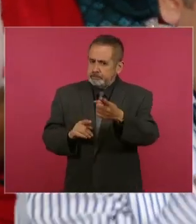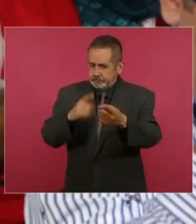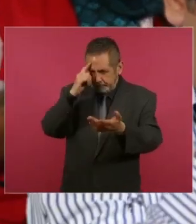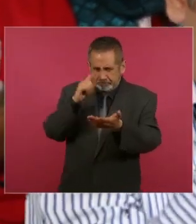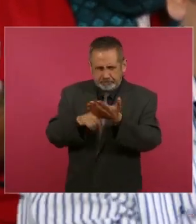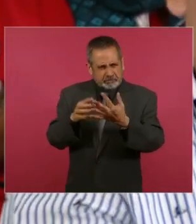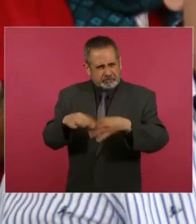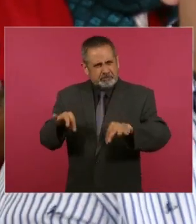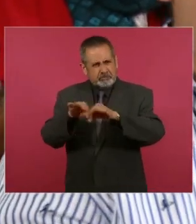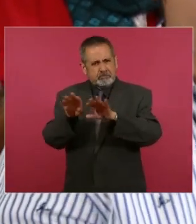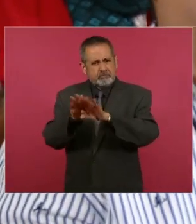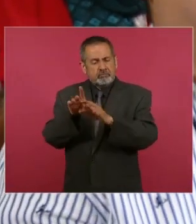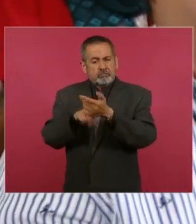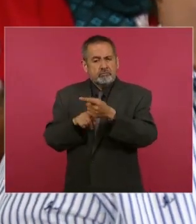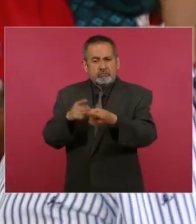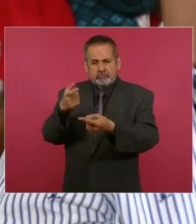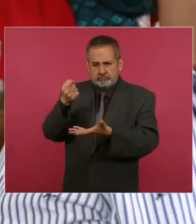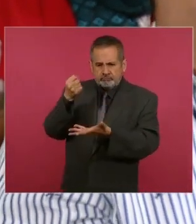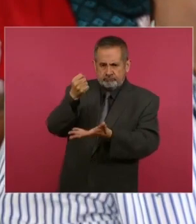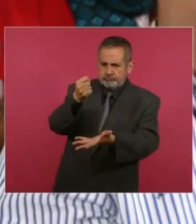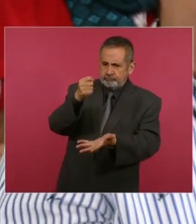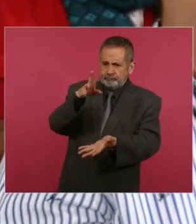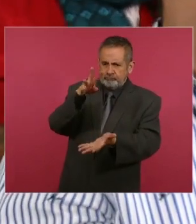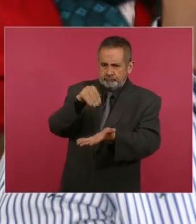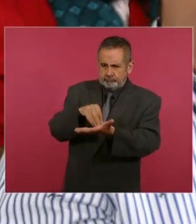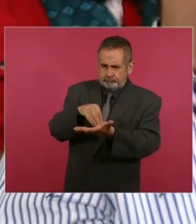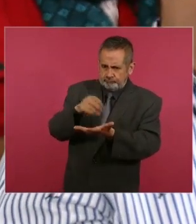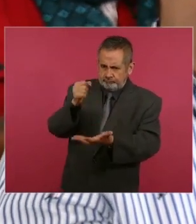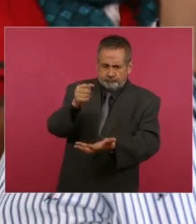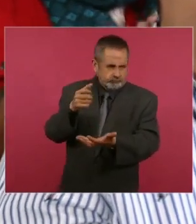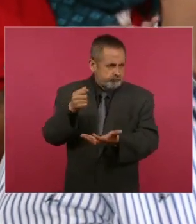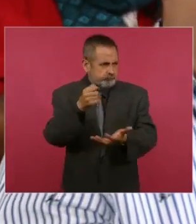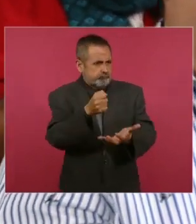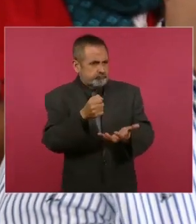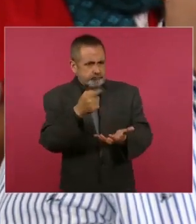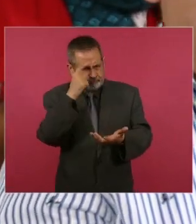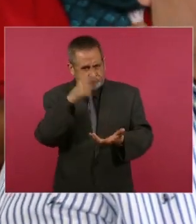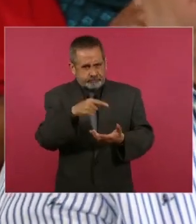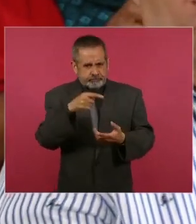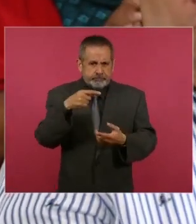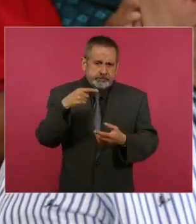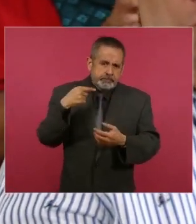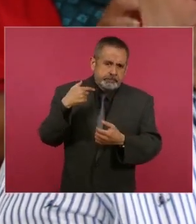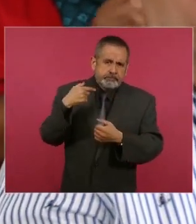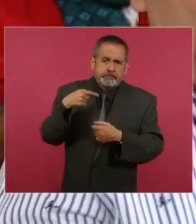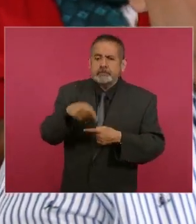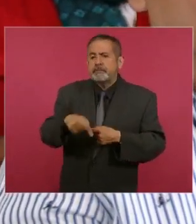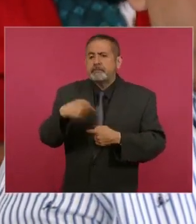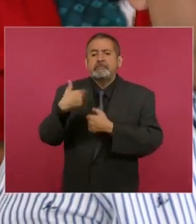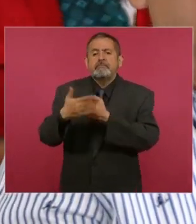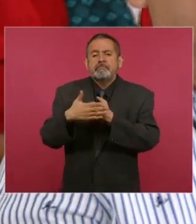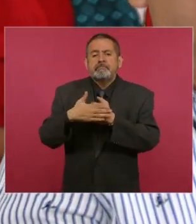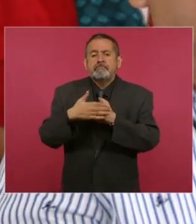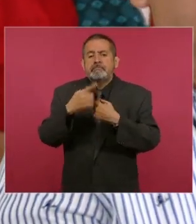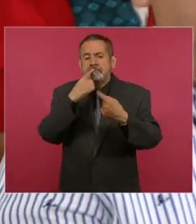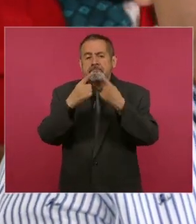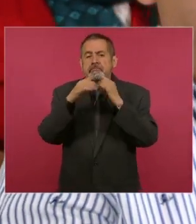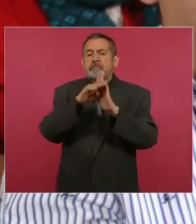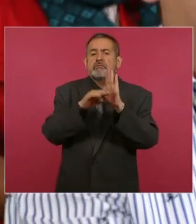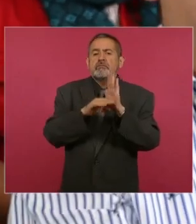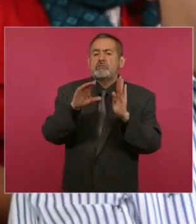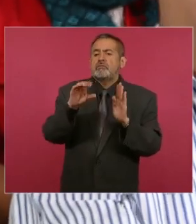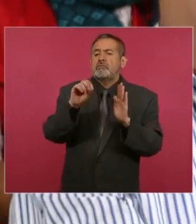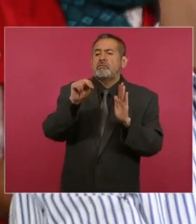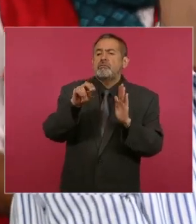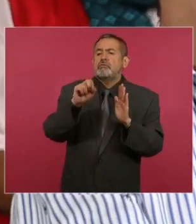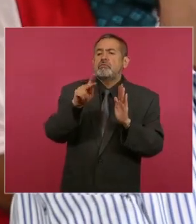se mantuviera este dinero como presupuesto precautorio para fuera esta consulta sobre la reforma al Poder Judicial